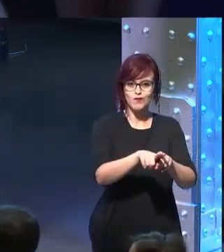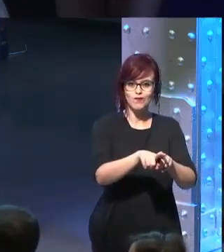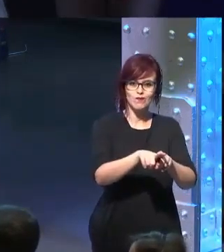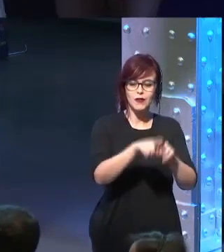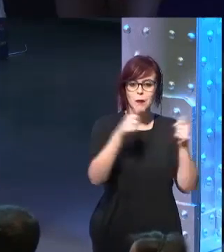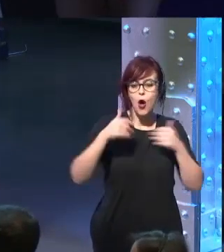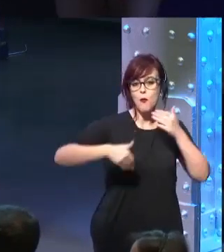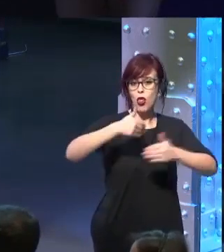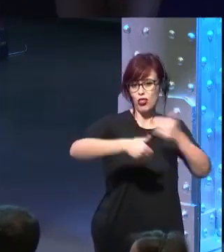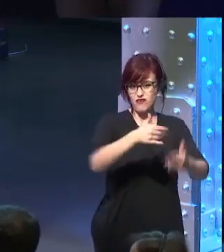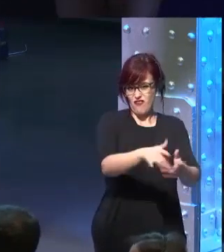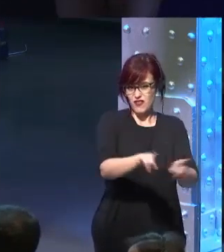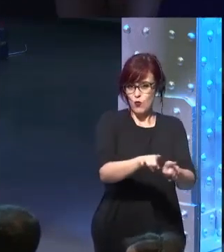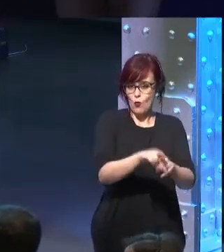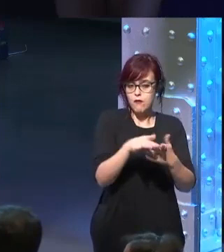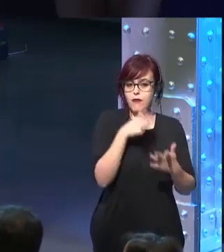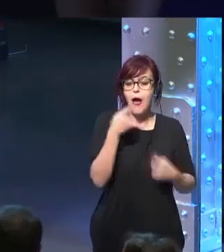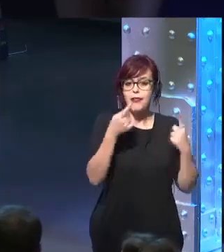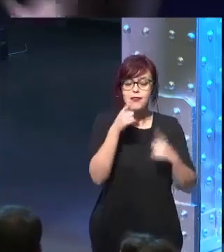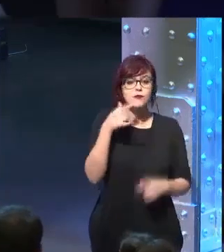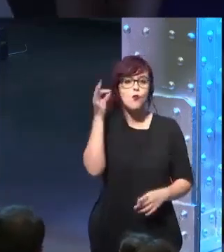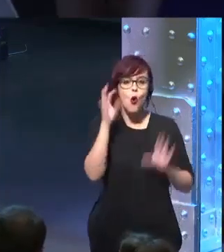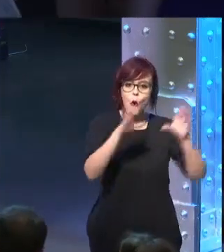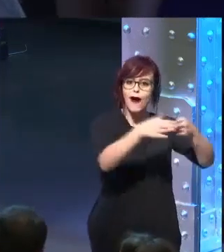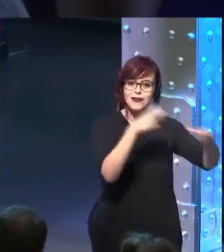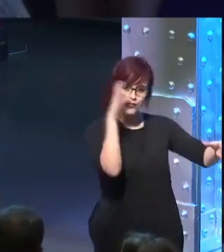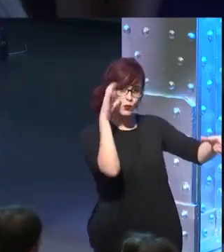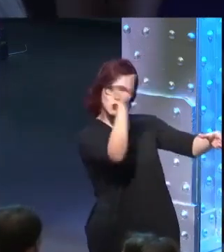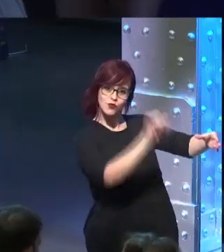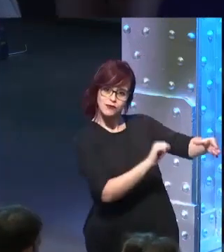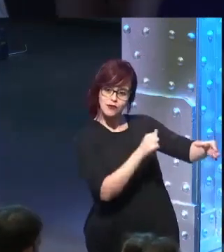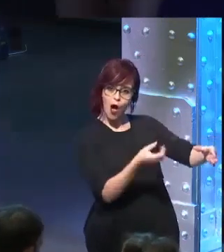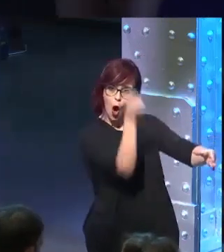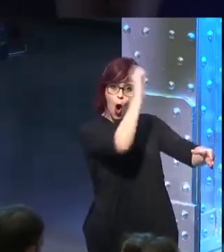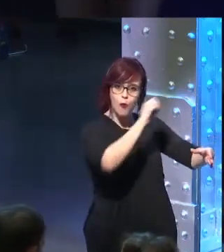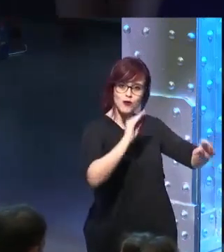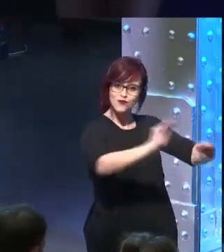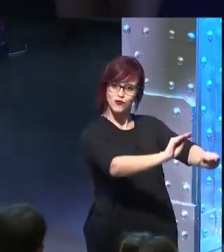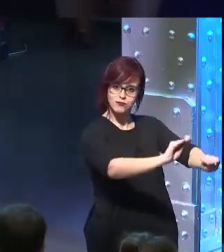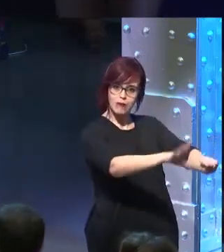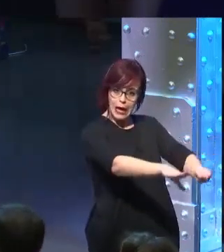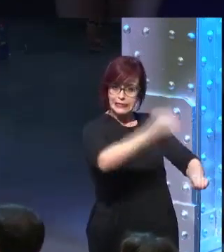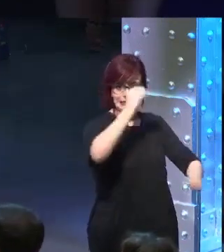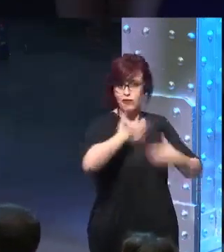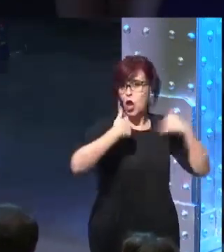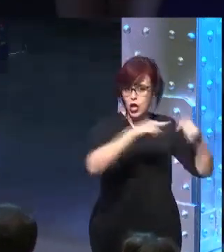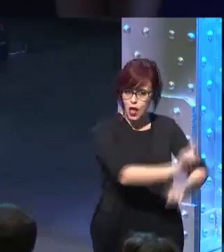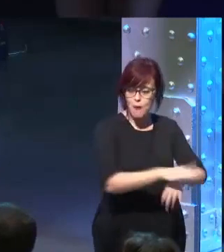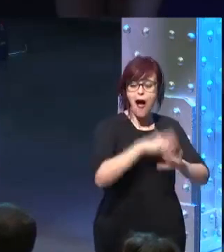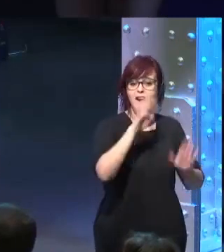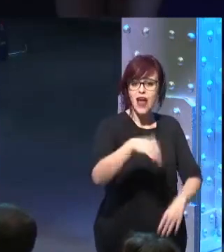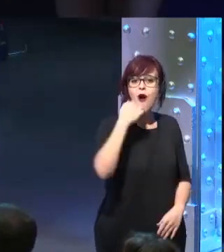de procedimiento cuando no se quiere escuchar a las mujeres, y quiero relacionar esto con el abuso que tiene lugar muchas veces contra las mujeres